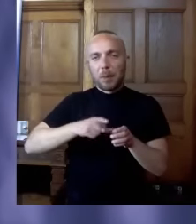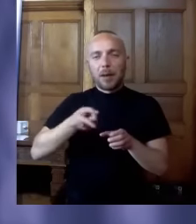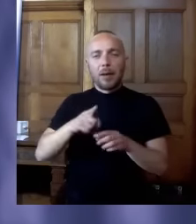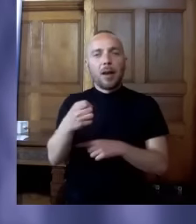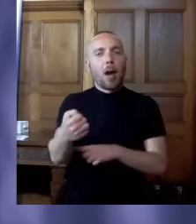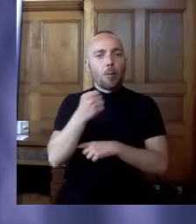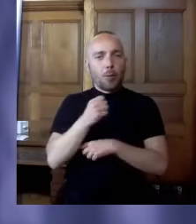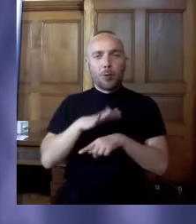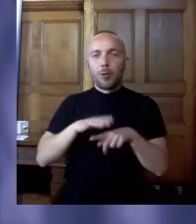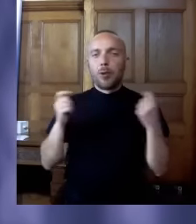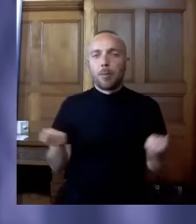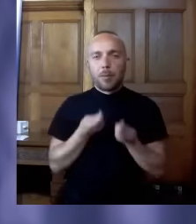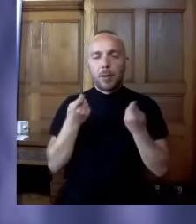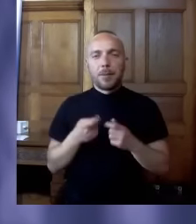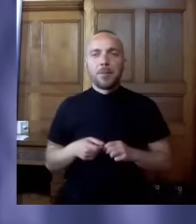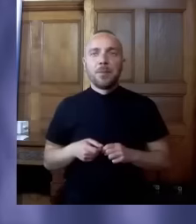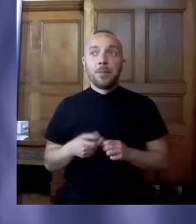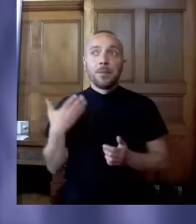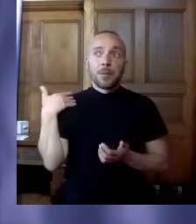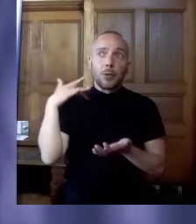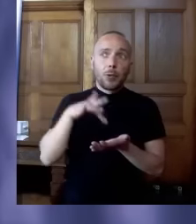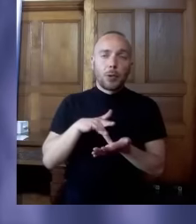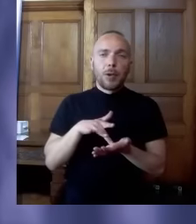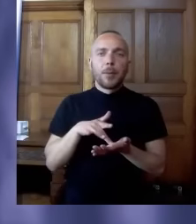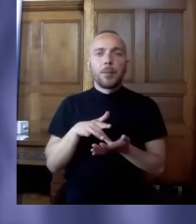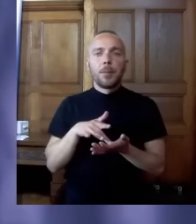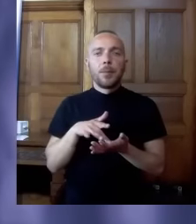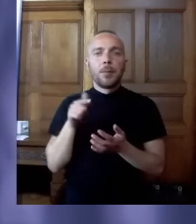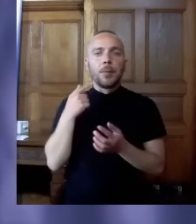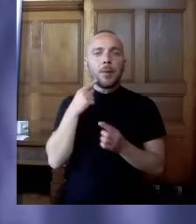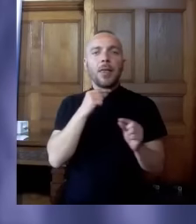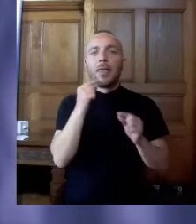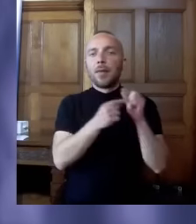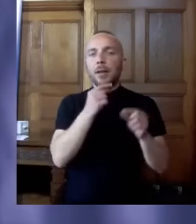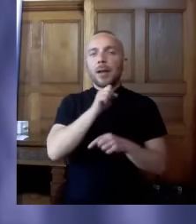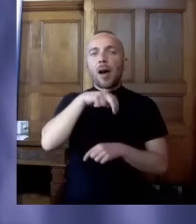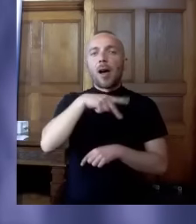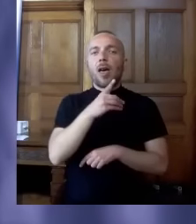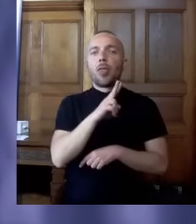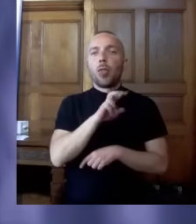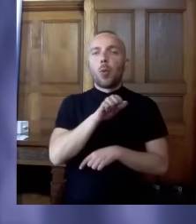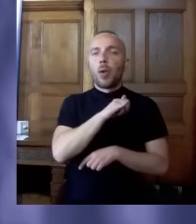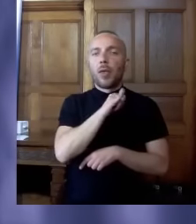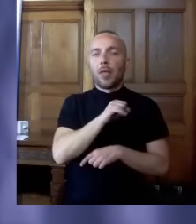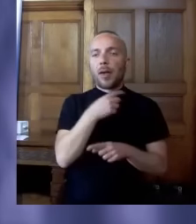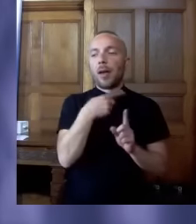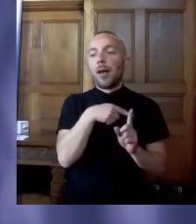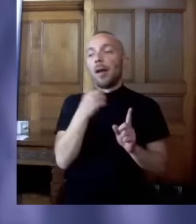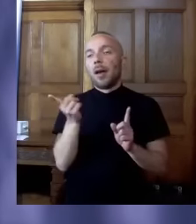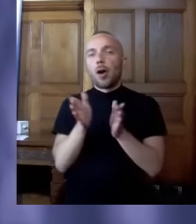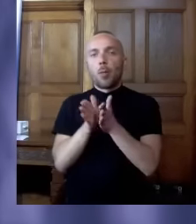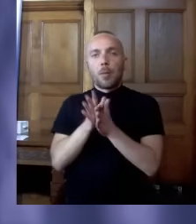en en esta campaña el otro día eh escuchaba en el debate a eneco andueza eh decirle a a a mi compañera